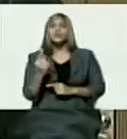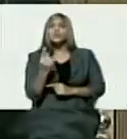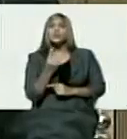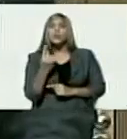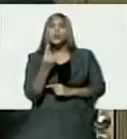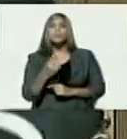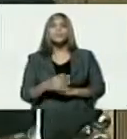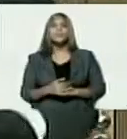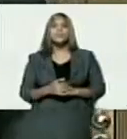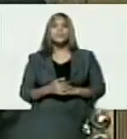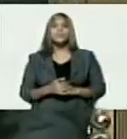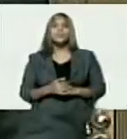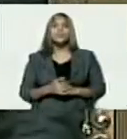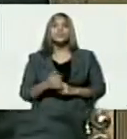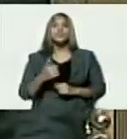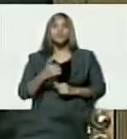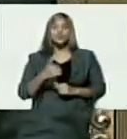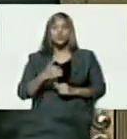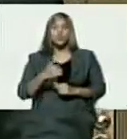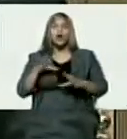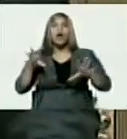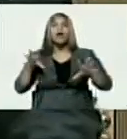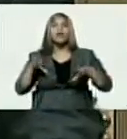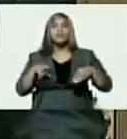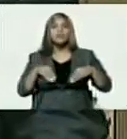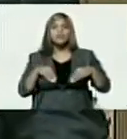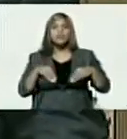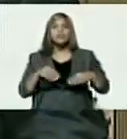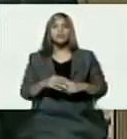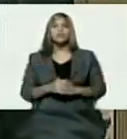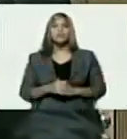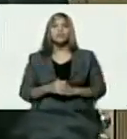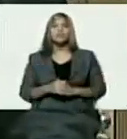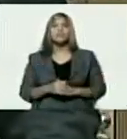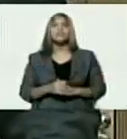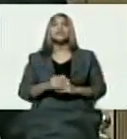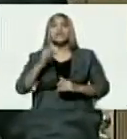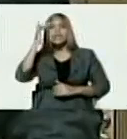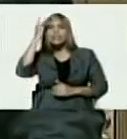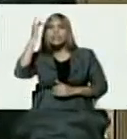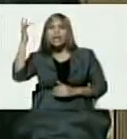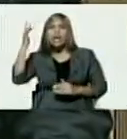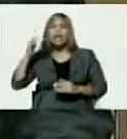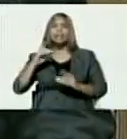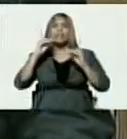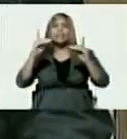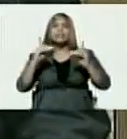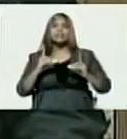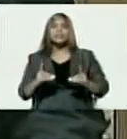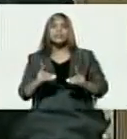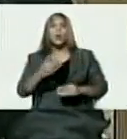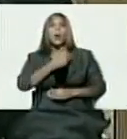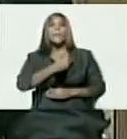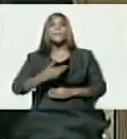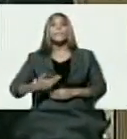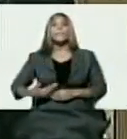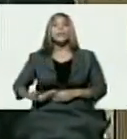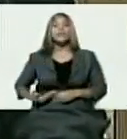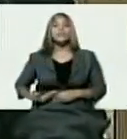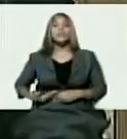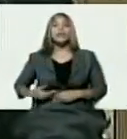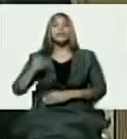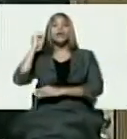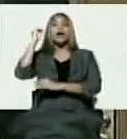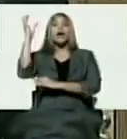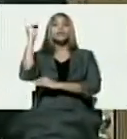solamente para reconocer la conducción sabia y valiosa del presidente de la